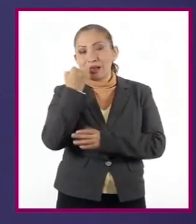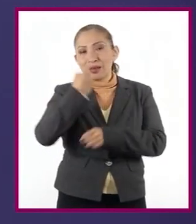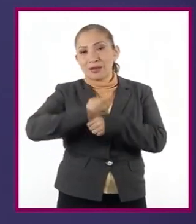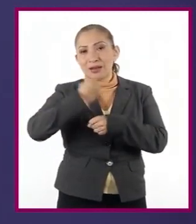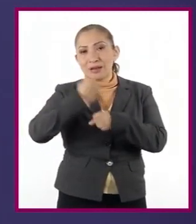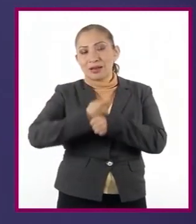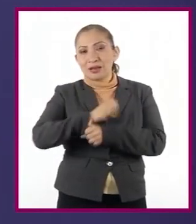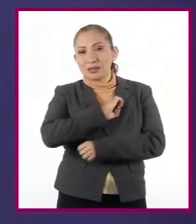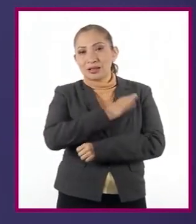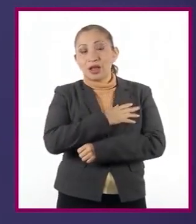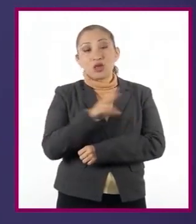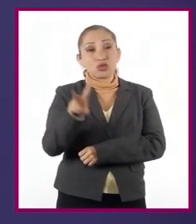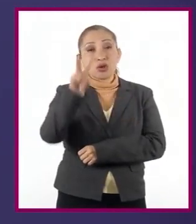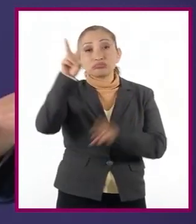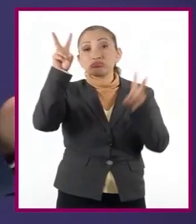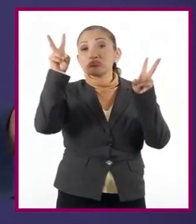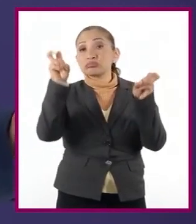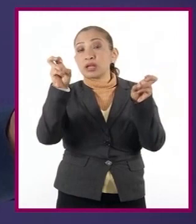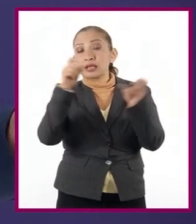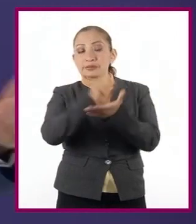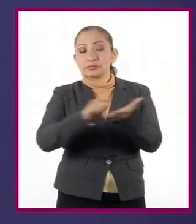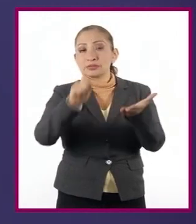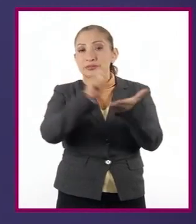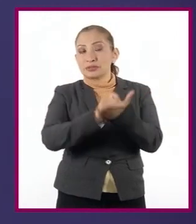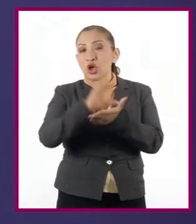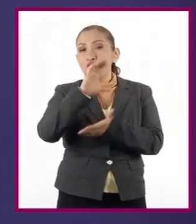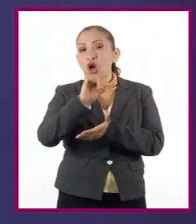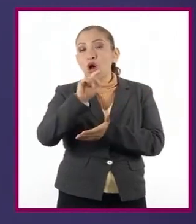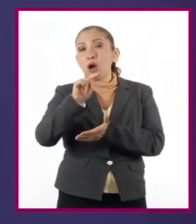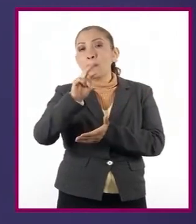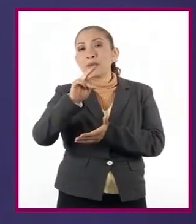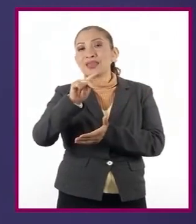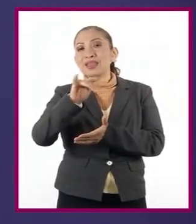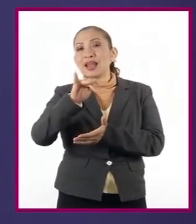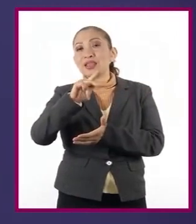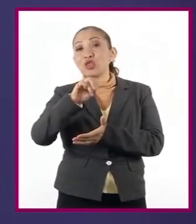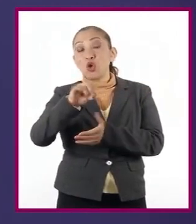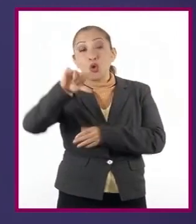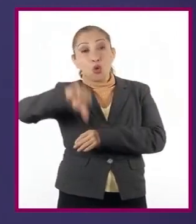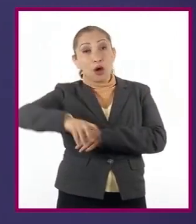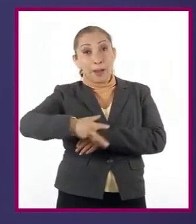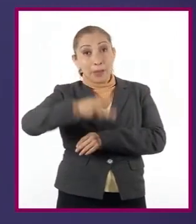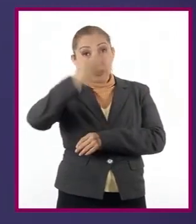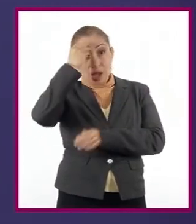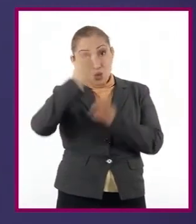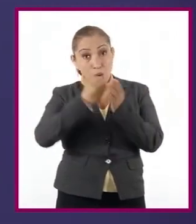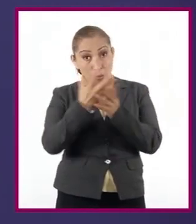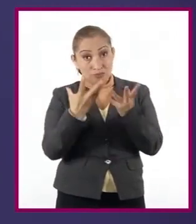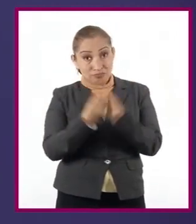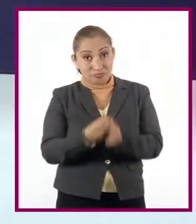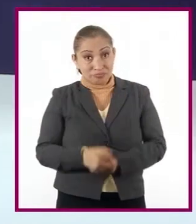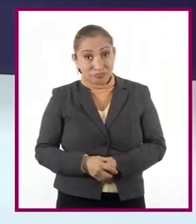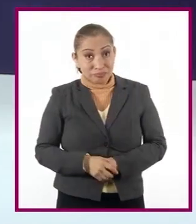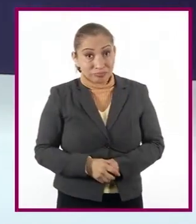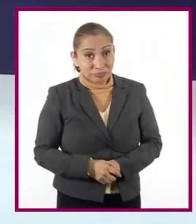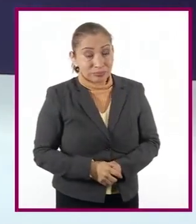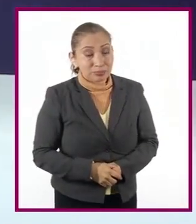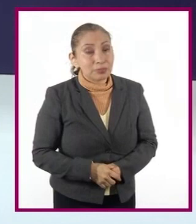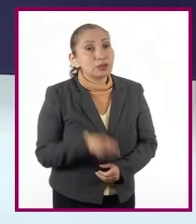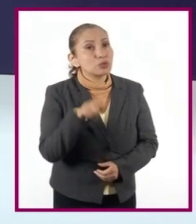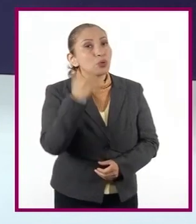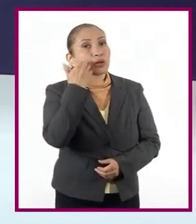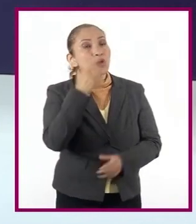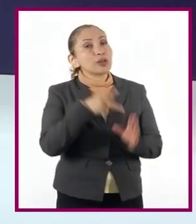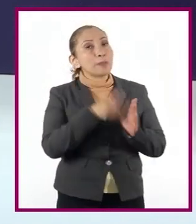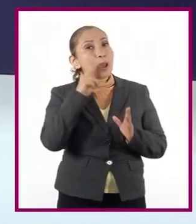Materna 2, titulada Escribamos en Copretérito. Hoy hemos aprendido algo nuevo juntos. Y si